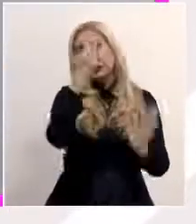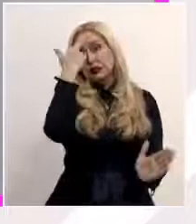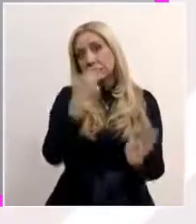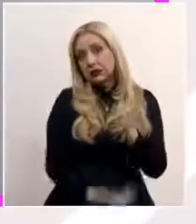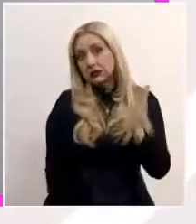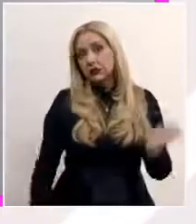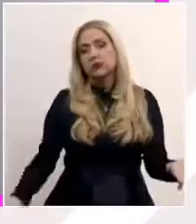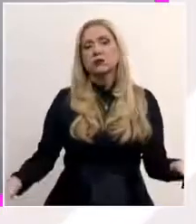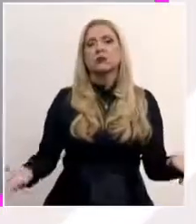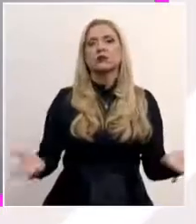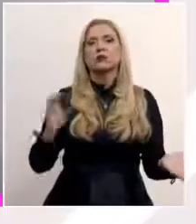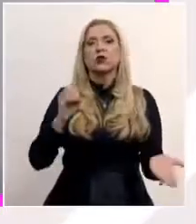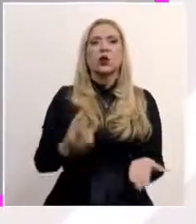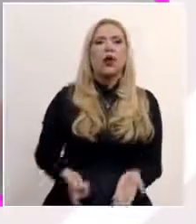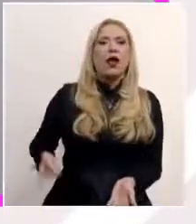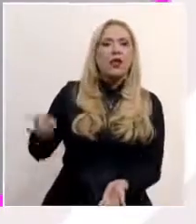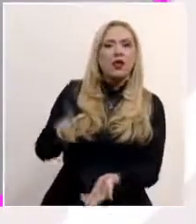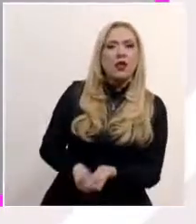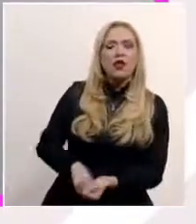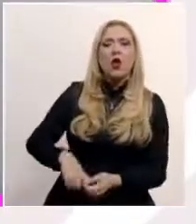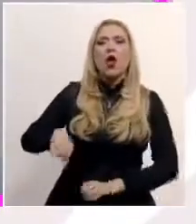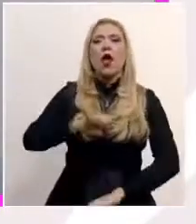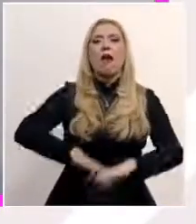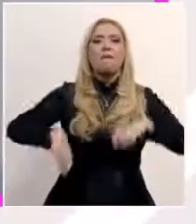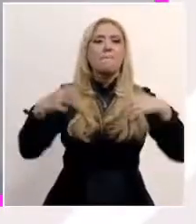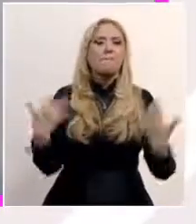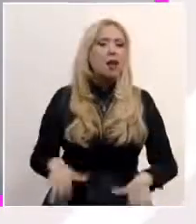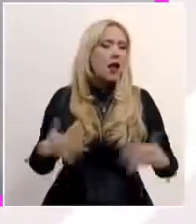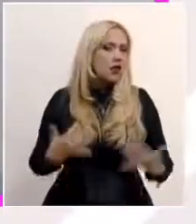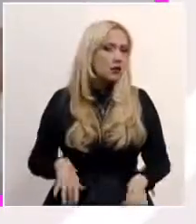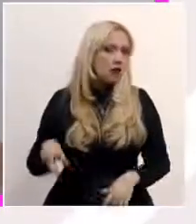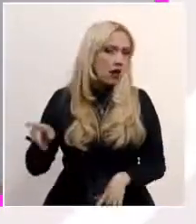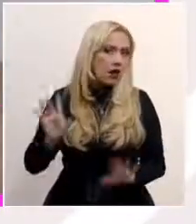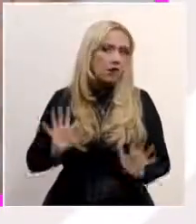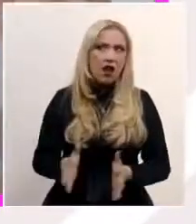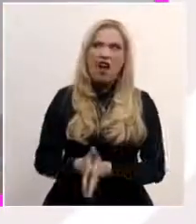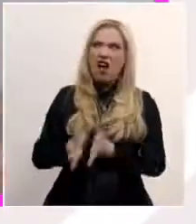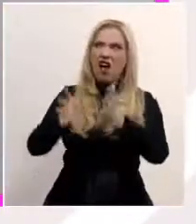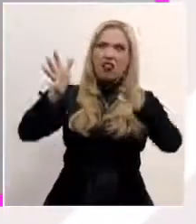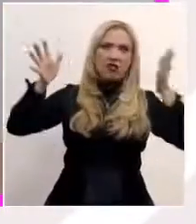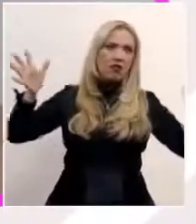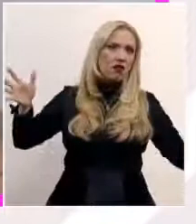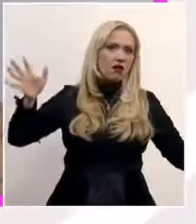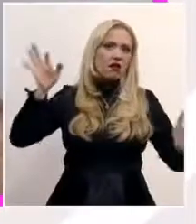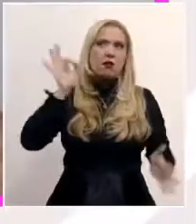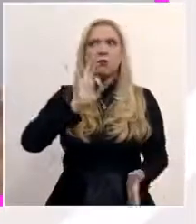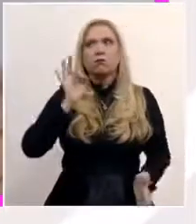internas si se trata, por ejemplo, de una empresa más o menos grande que tiene, no sé,